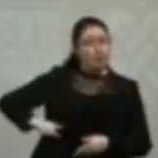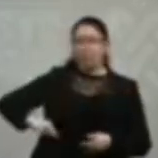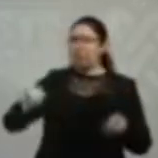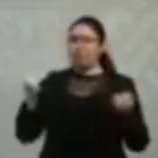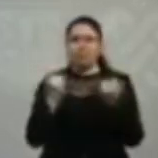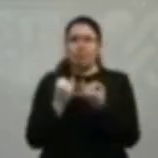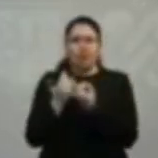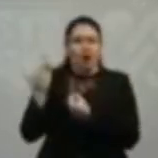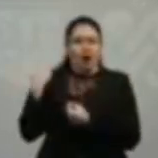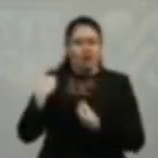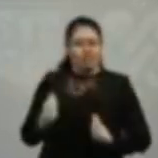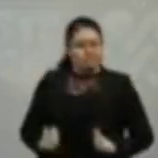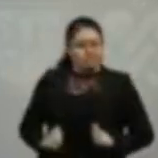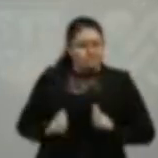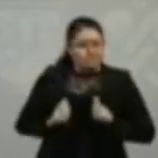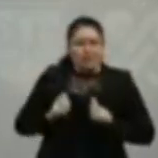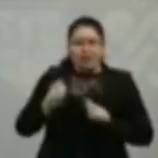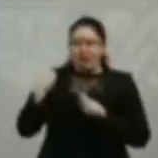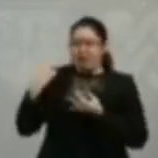así durante toda mi vida.